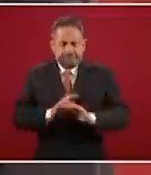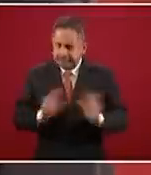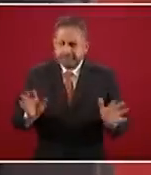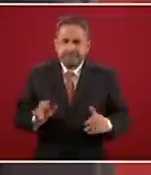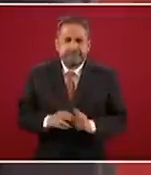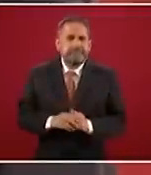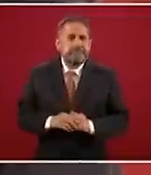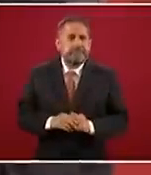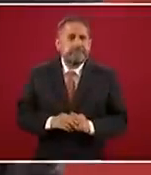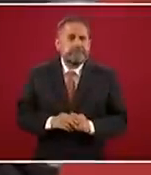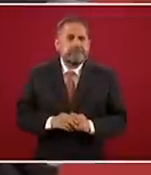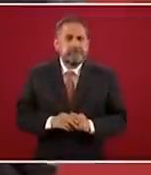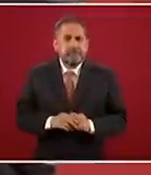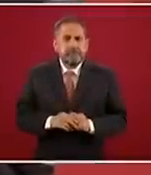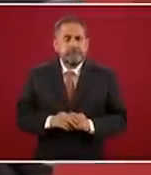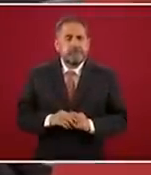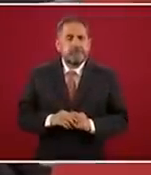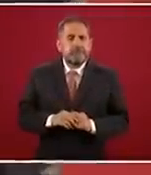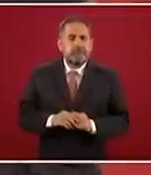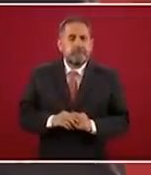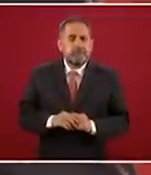se